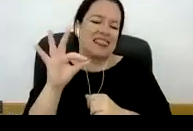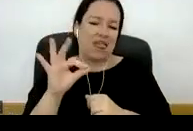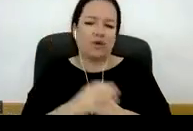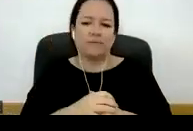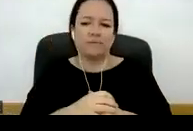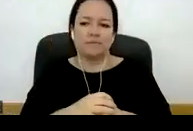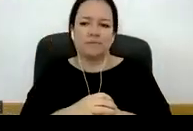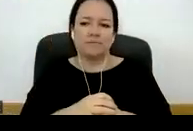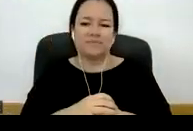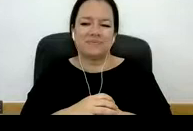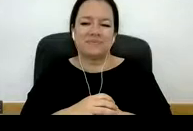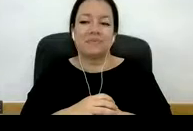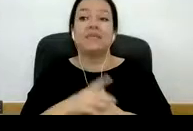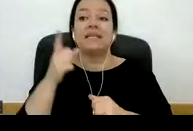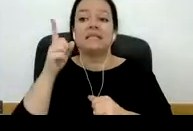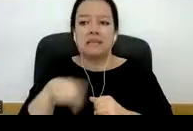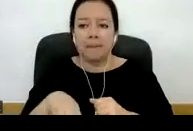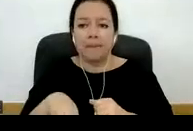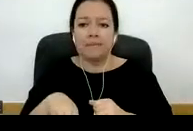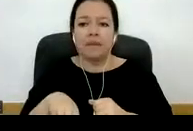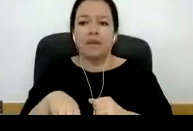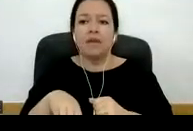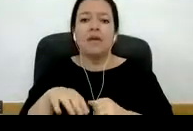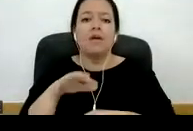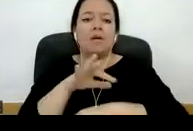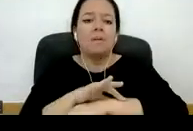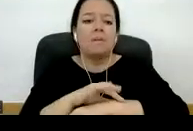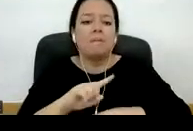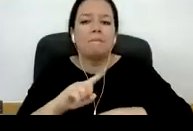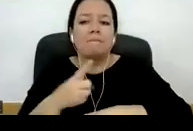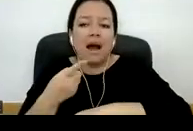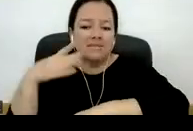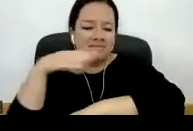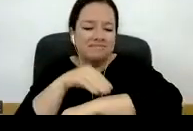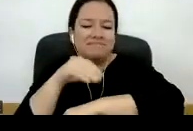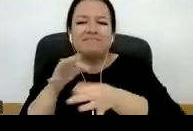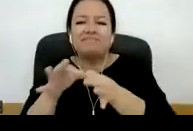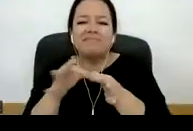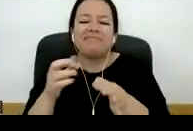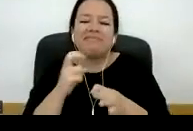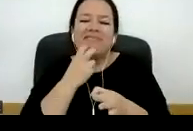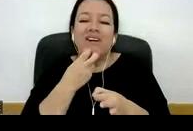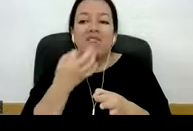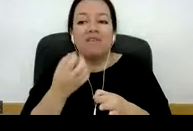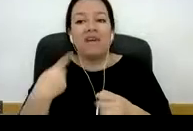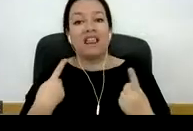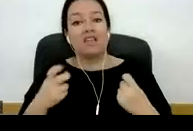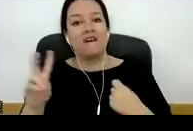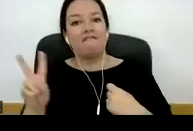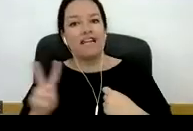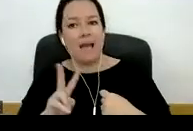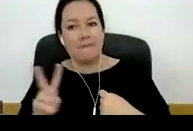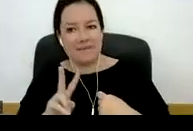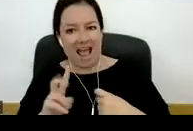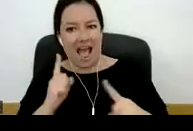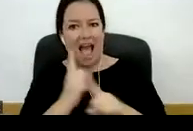perdón, se acumula mayor cantidad de radicales libres y por lo tanto vamos a necesitar más vitaminas antioxidantes que